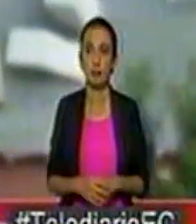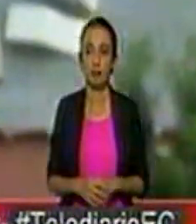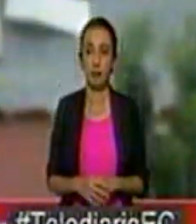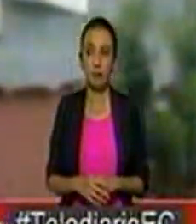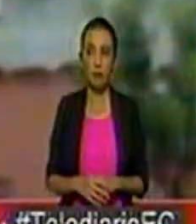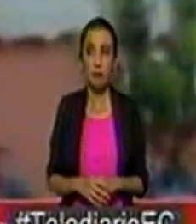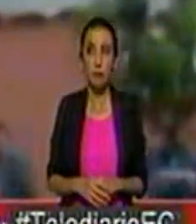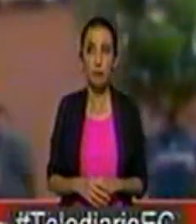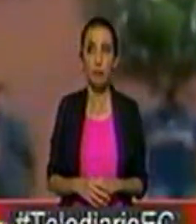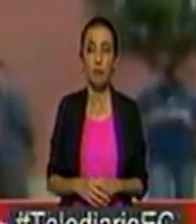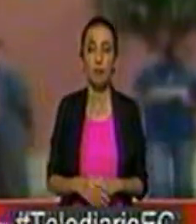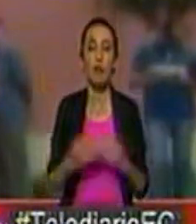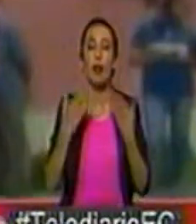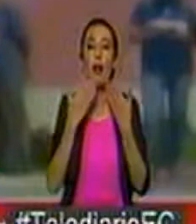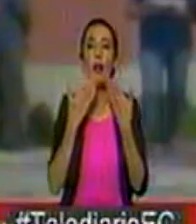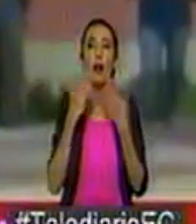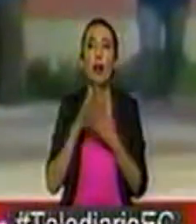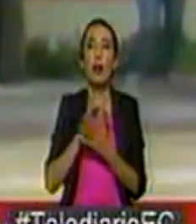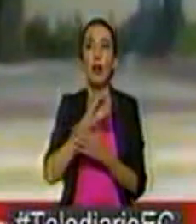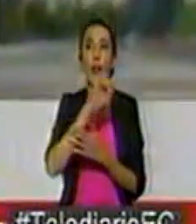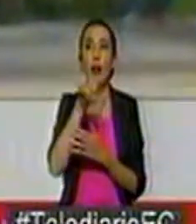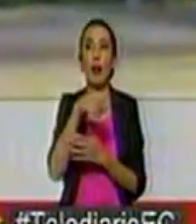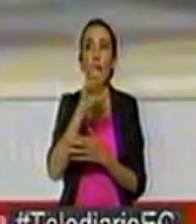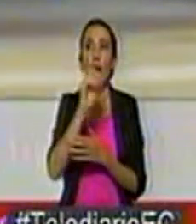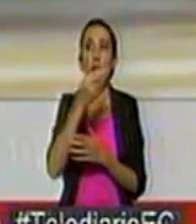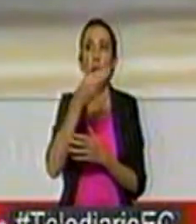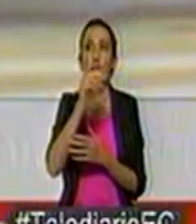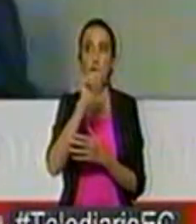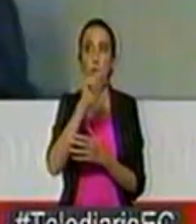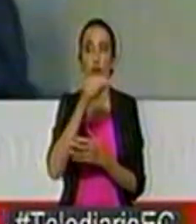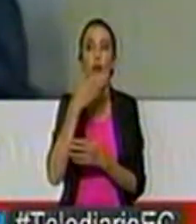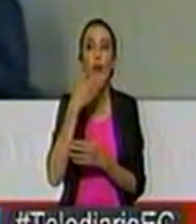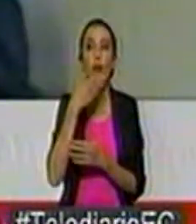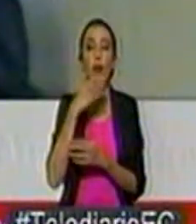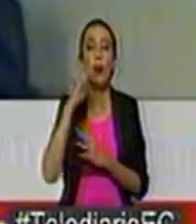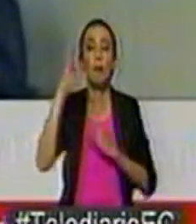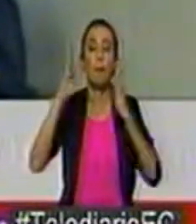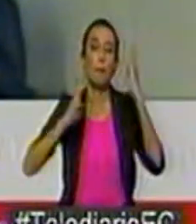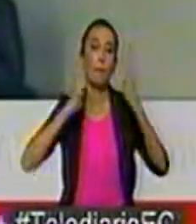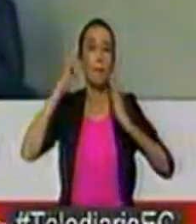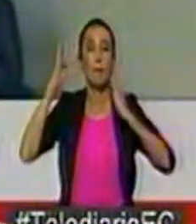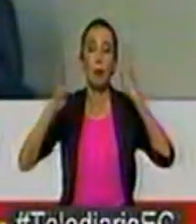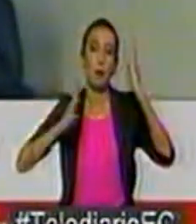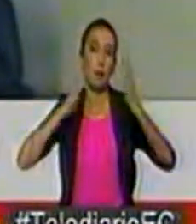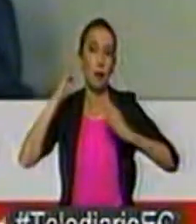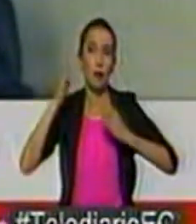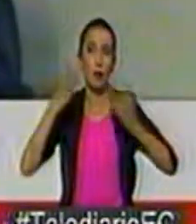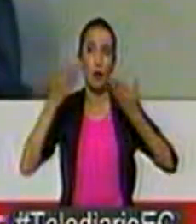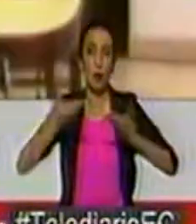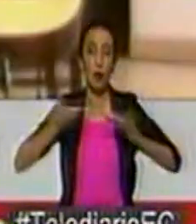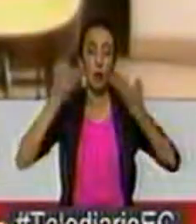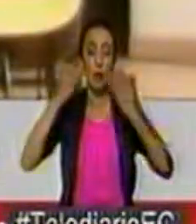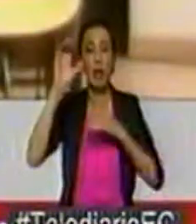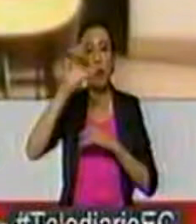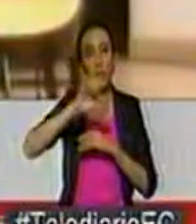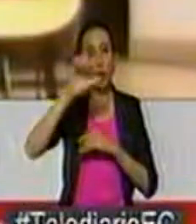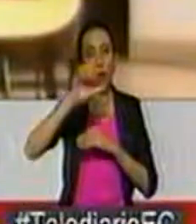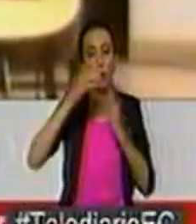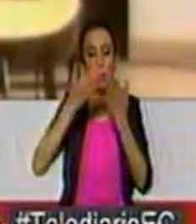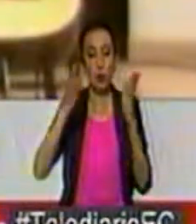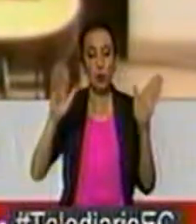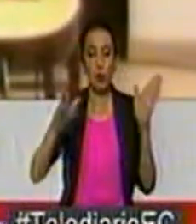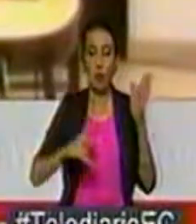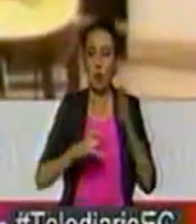Se trata de la unidad educativa Johann Sebastian Bach, ubicada en Babahoyo, provincia de Los Ríos, que este lunes fue inaugurada por